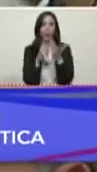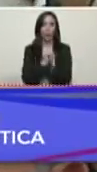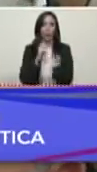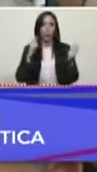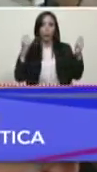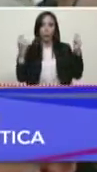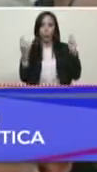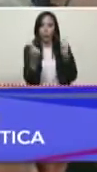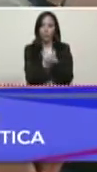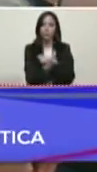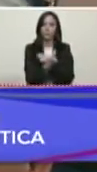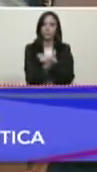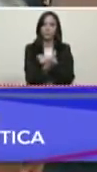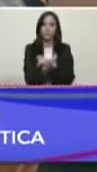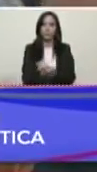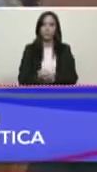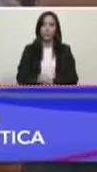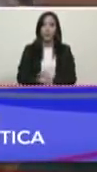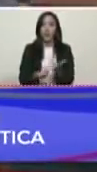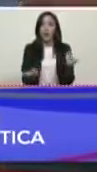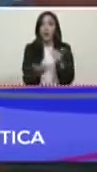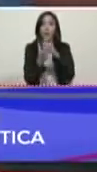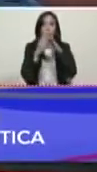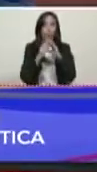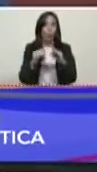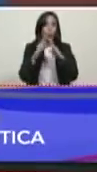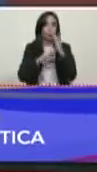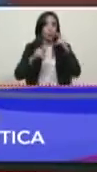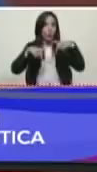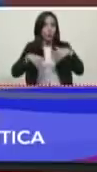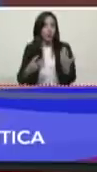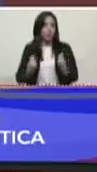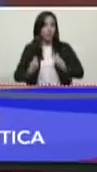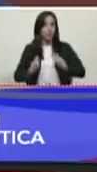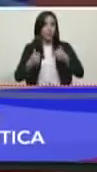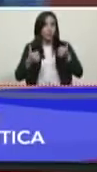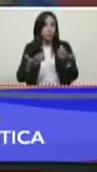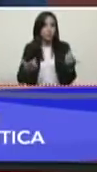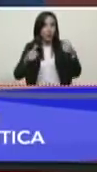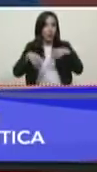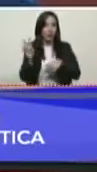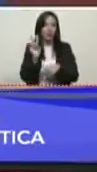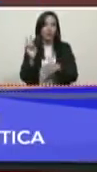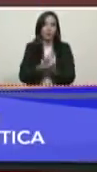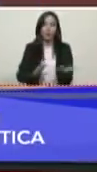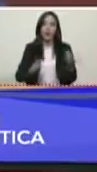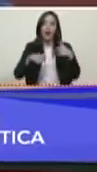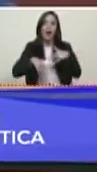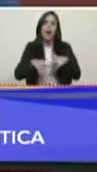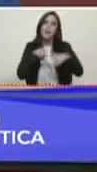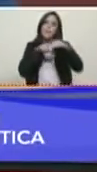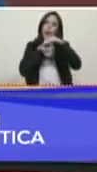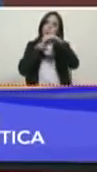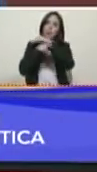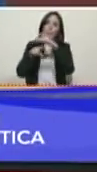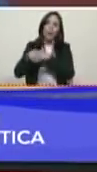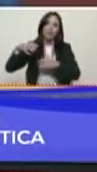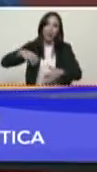profunda de la vida del vivir viviendo de los venezolanos ciudad por ciudad